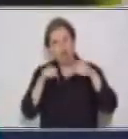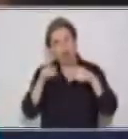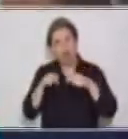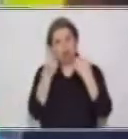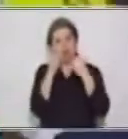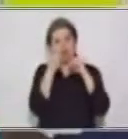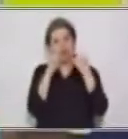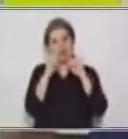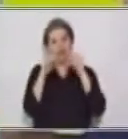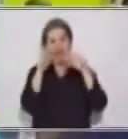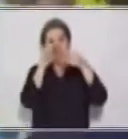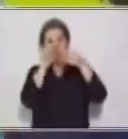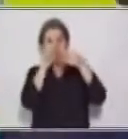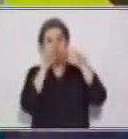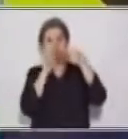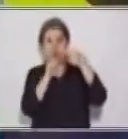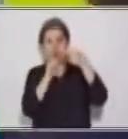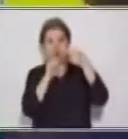vamos a hacer esta división.